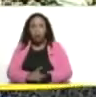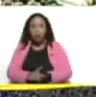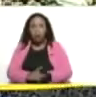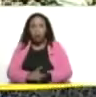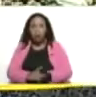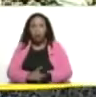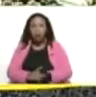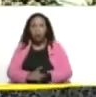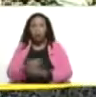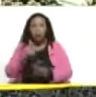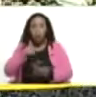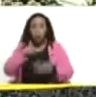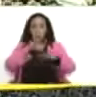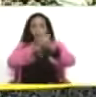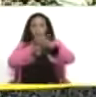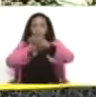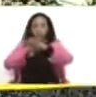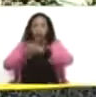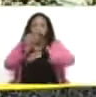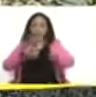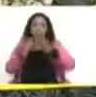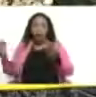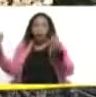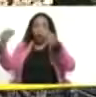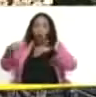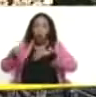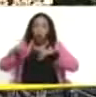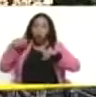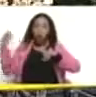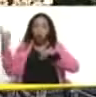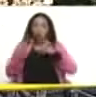Y los llamo a que hagamos un parto colectivo también,